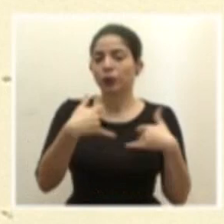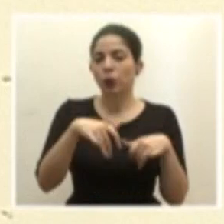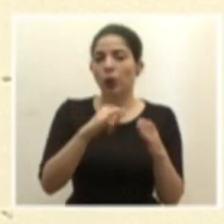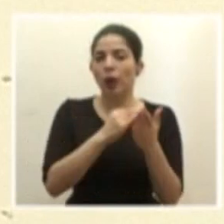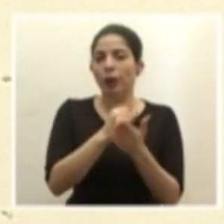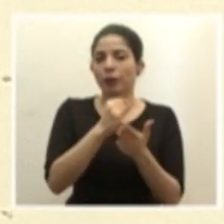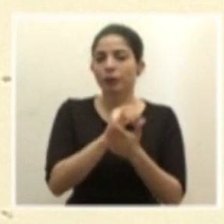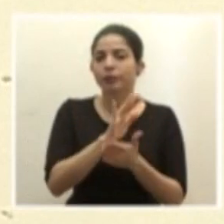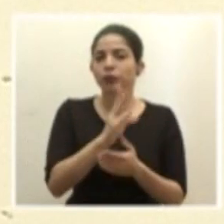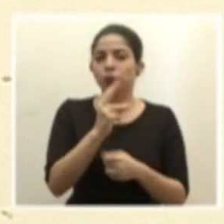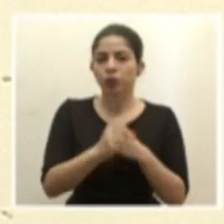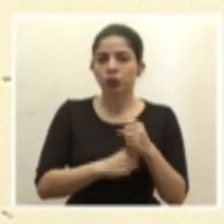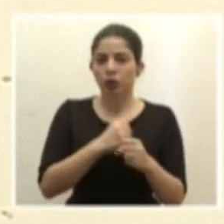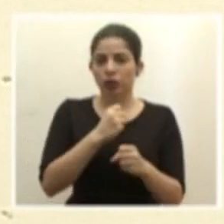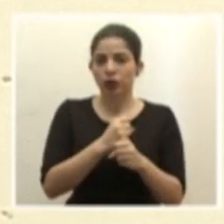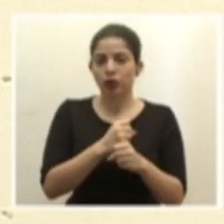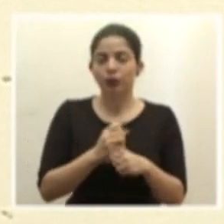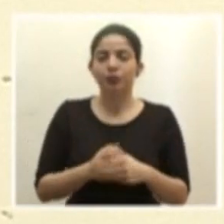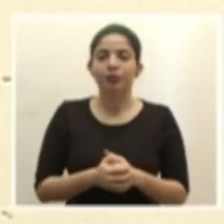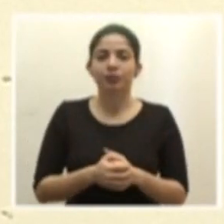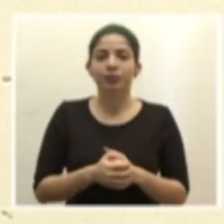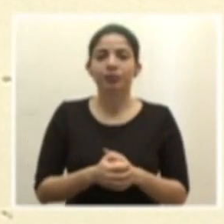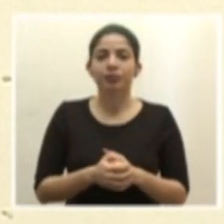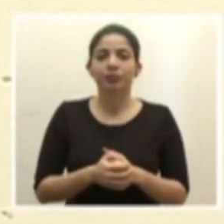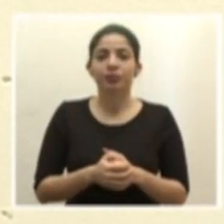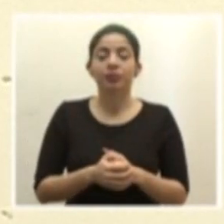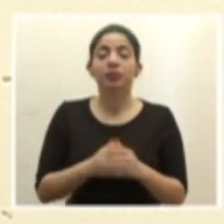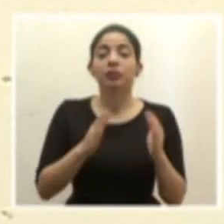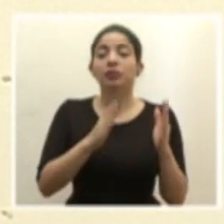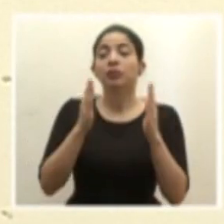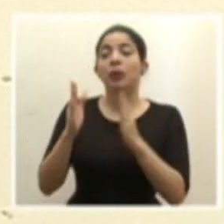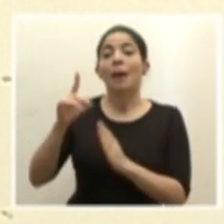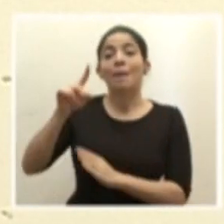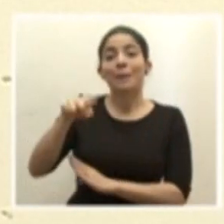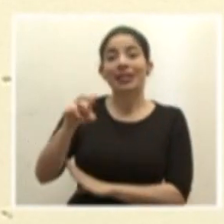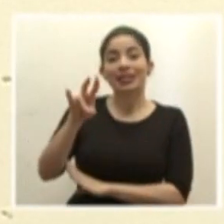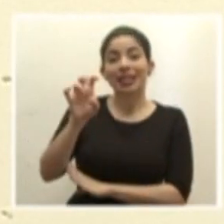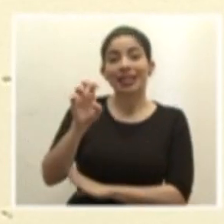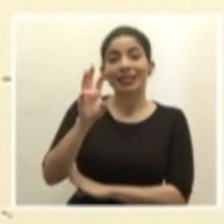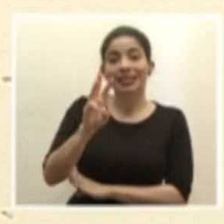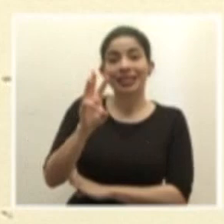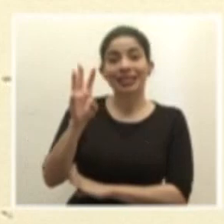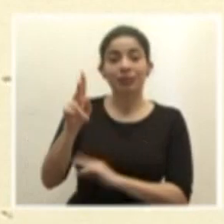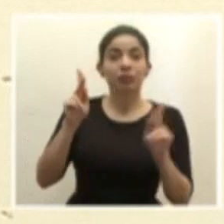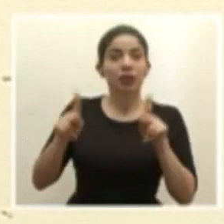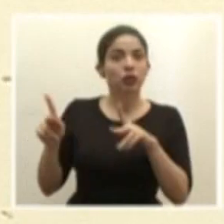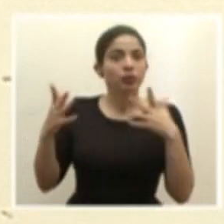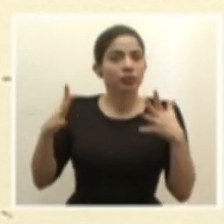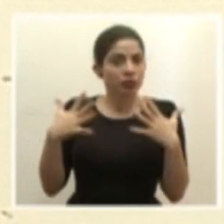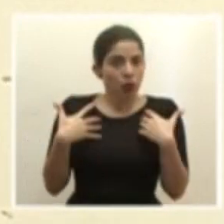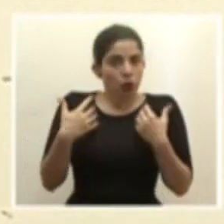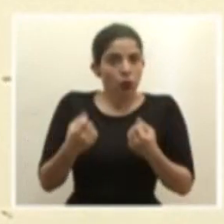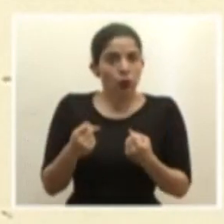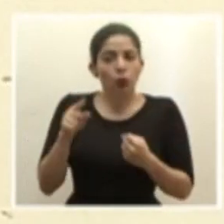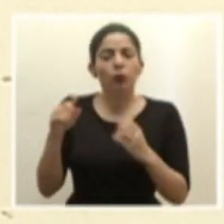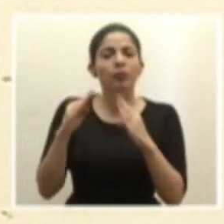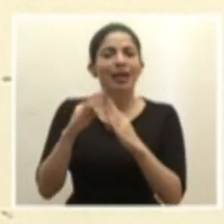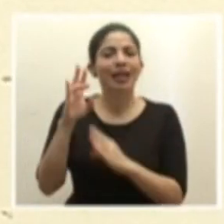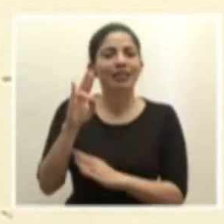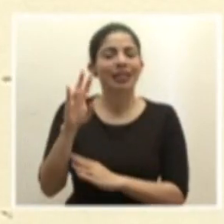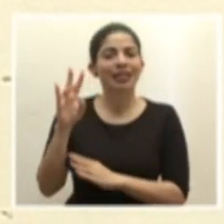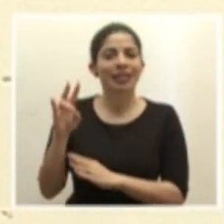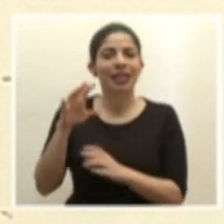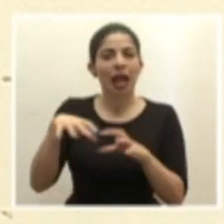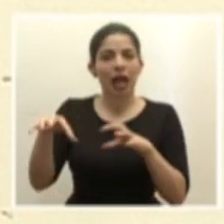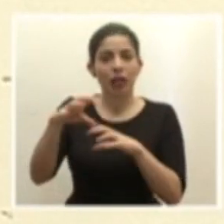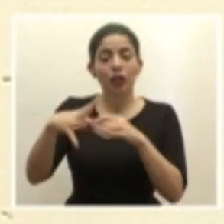en investigación para determinar ese estatus de la edad. Se registran 1.766 recuperados en 77 cantones, se suma San